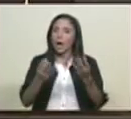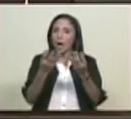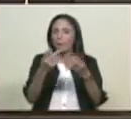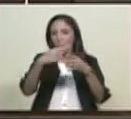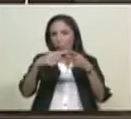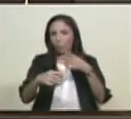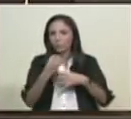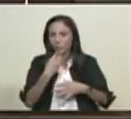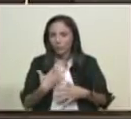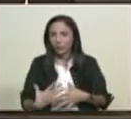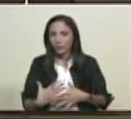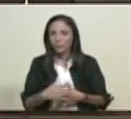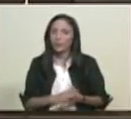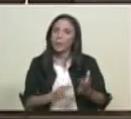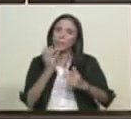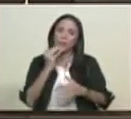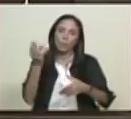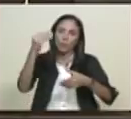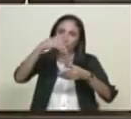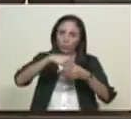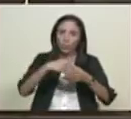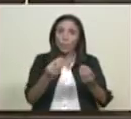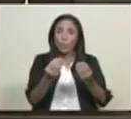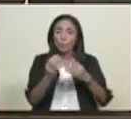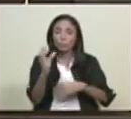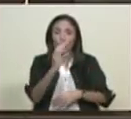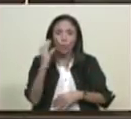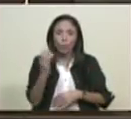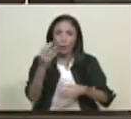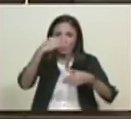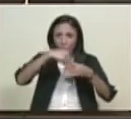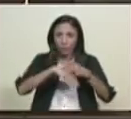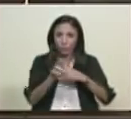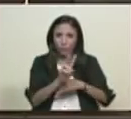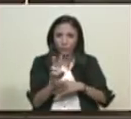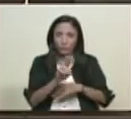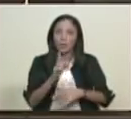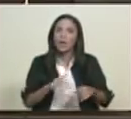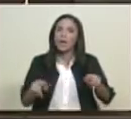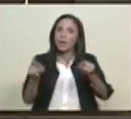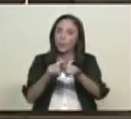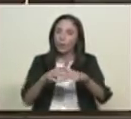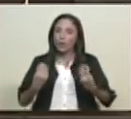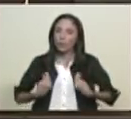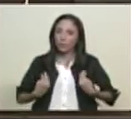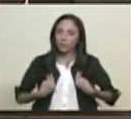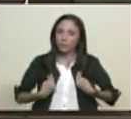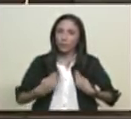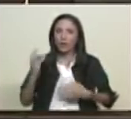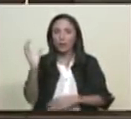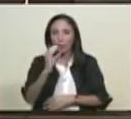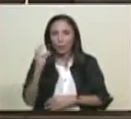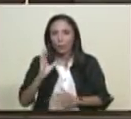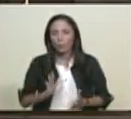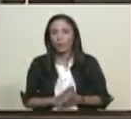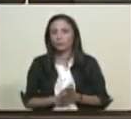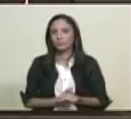Venezuela y al pueblo venezolano en general. Pendientes entonces para el día de